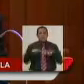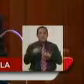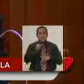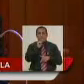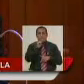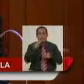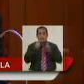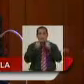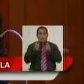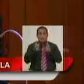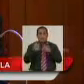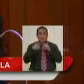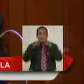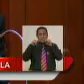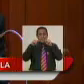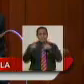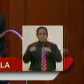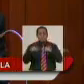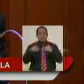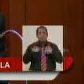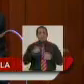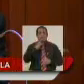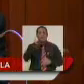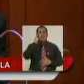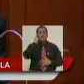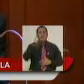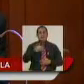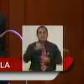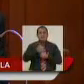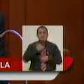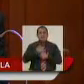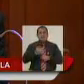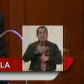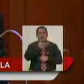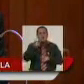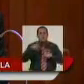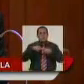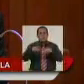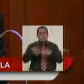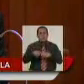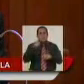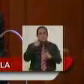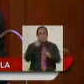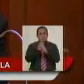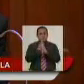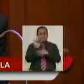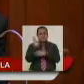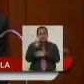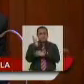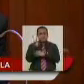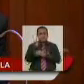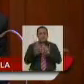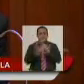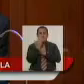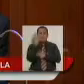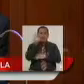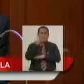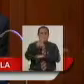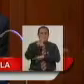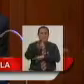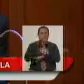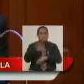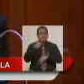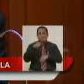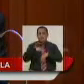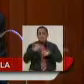inseguridad. Por ello, hemos dispuesto la ejecución de megaoperativos en todo el país, de día y de noche, con mayor